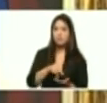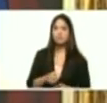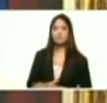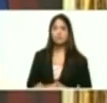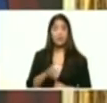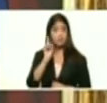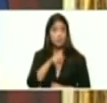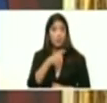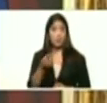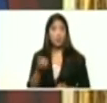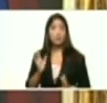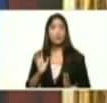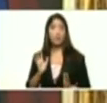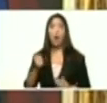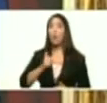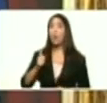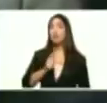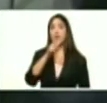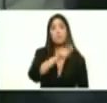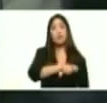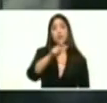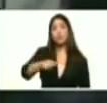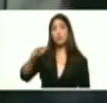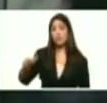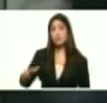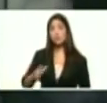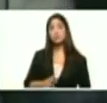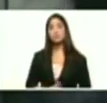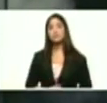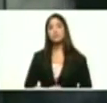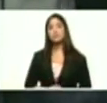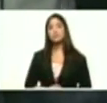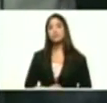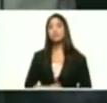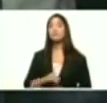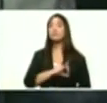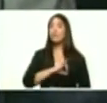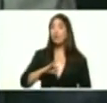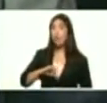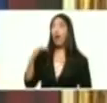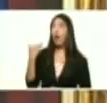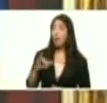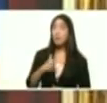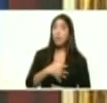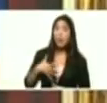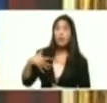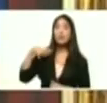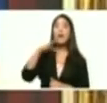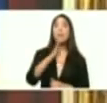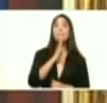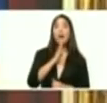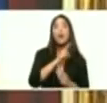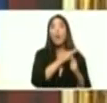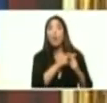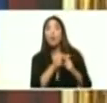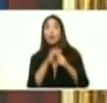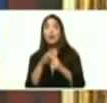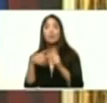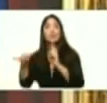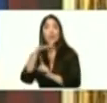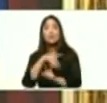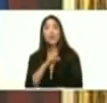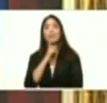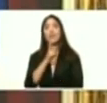¿verdad? Cualquier persona, individual, que tiene acceso, a créditos de un banco, pasa por un momento